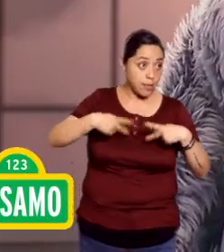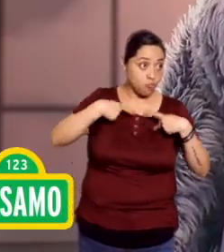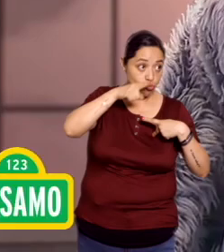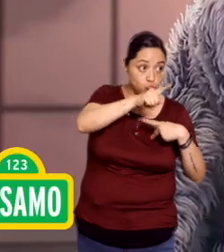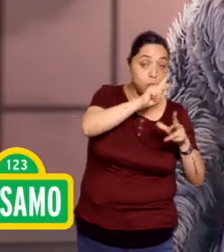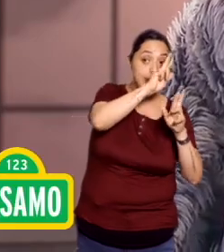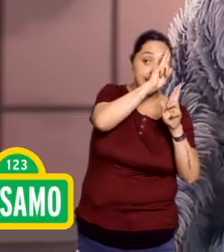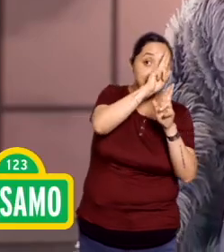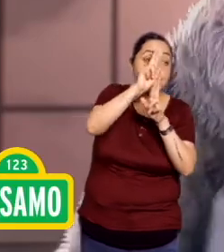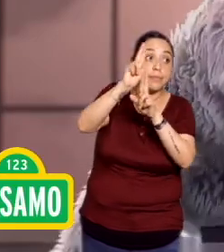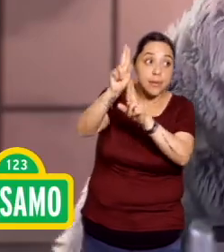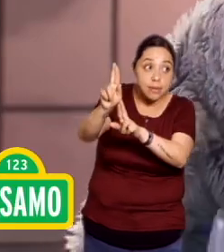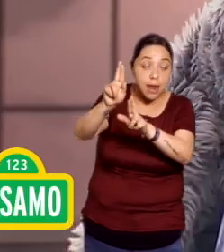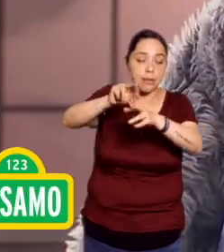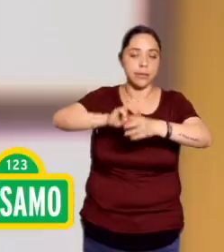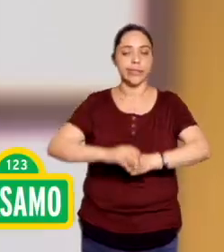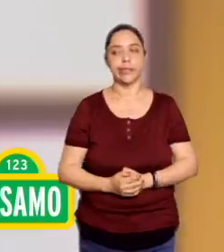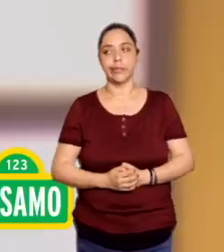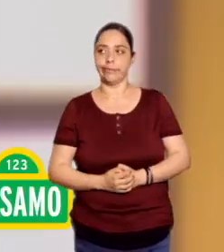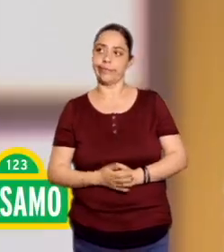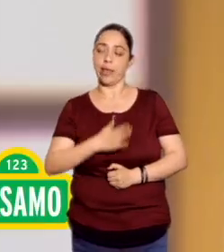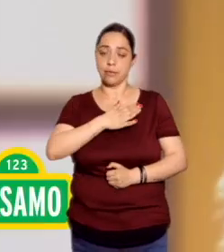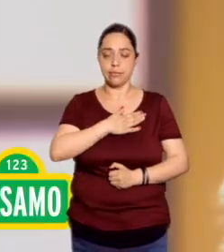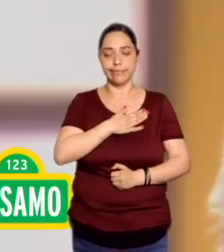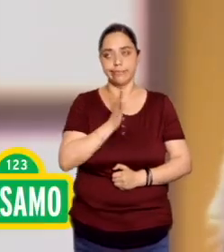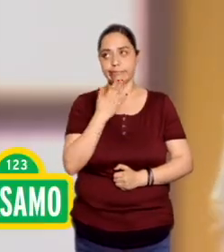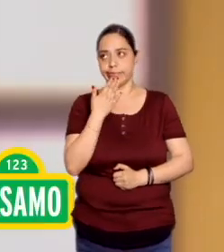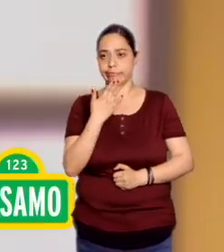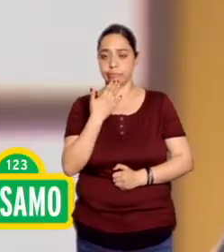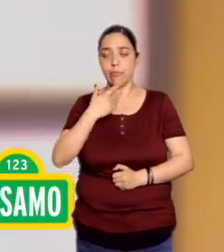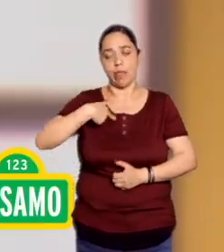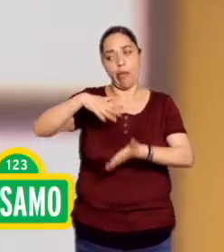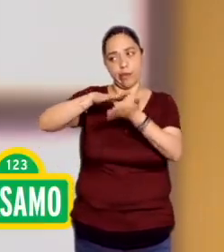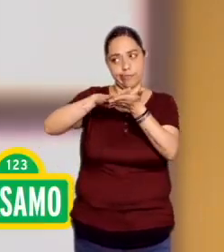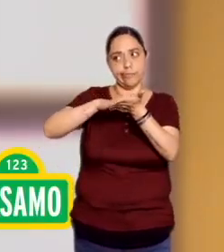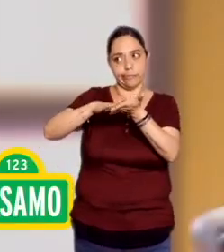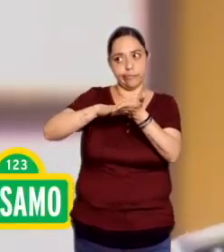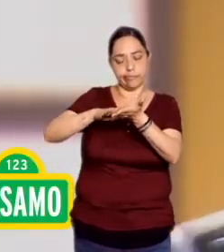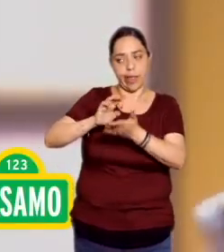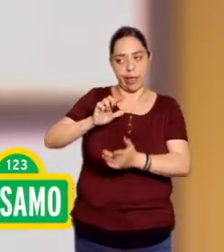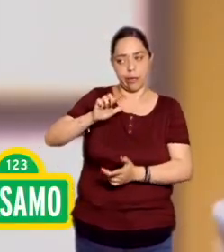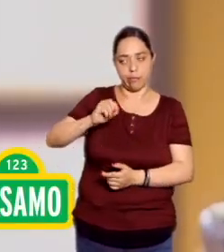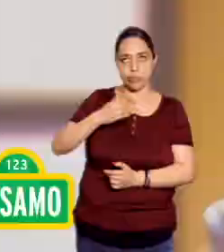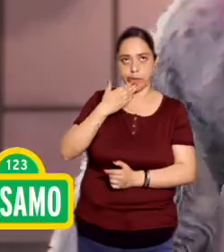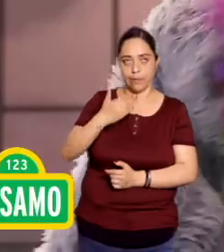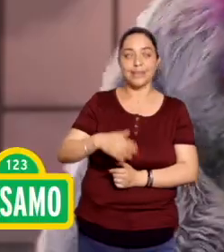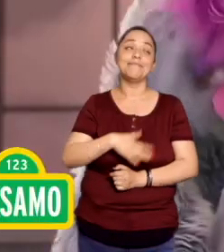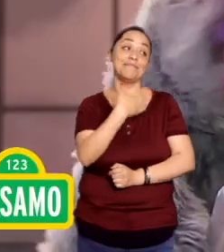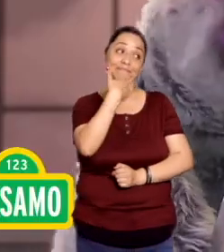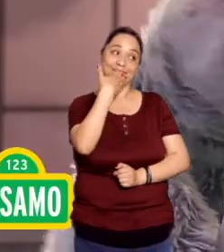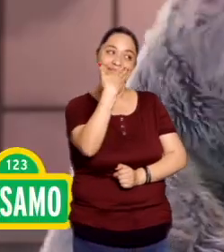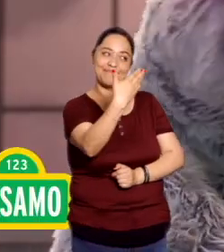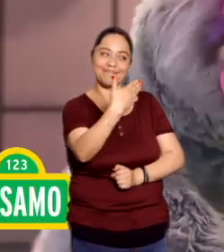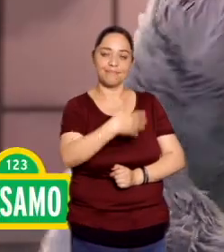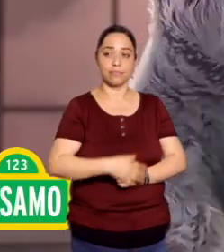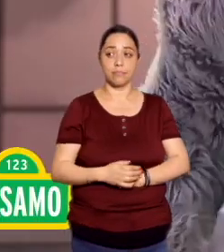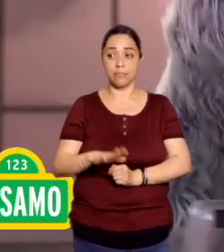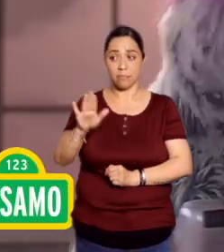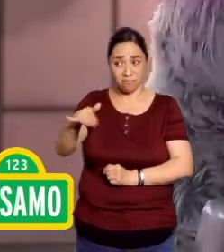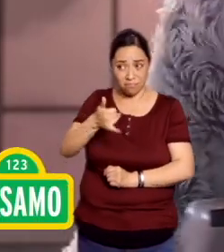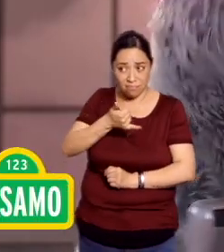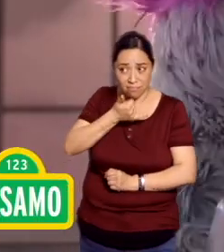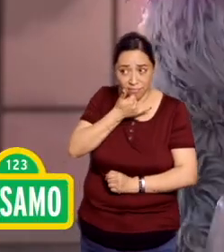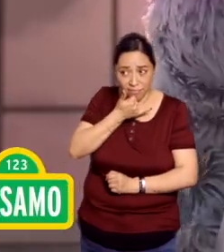los demás. Oh, está bien, Elmo. Ahora mismo la borro. Muy bien.